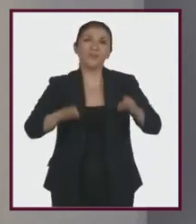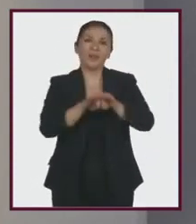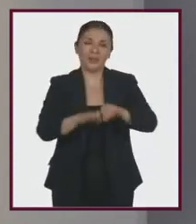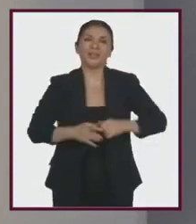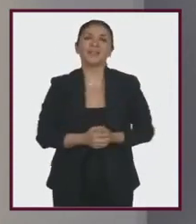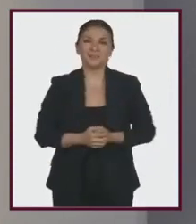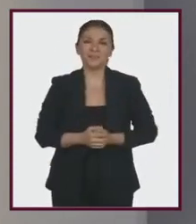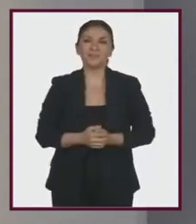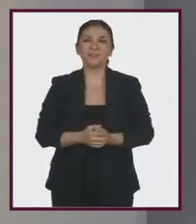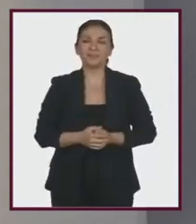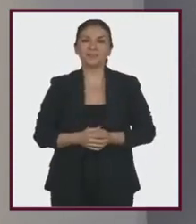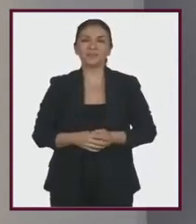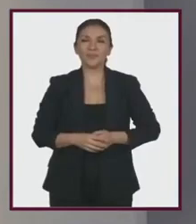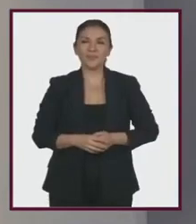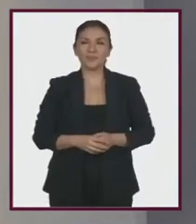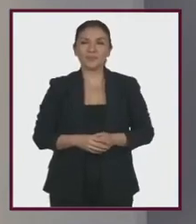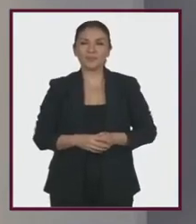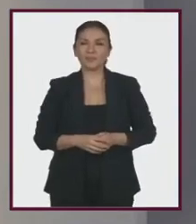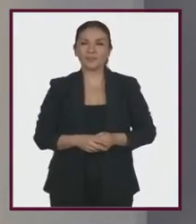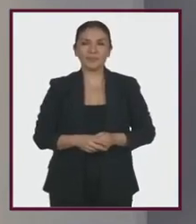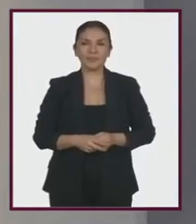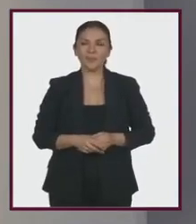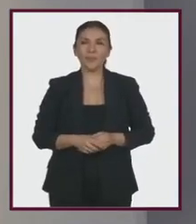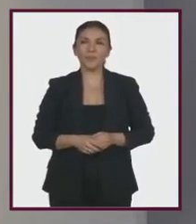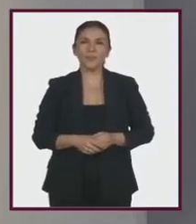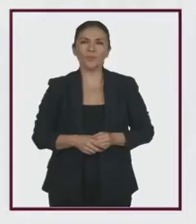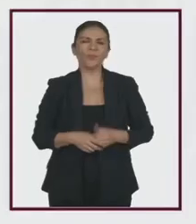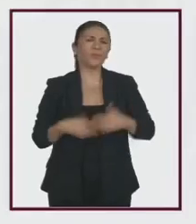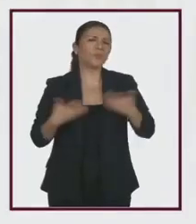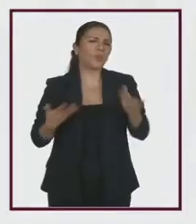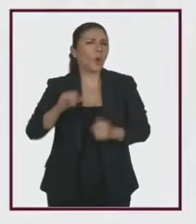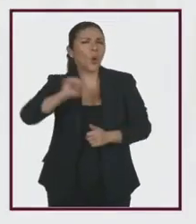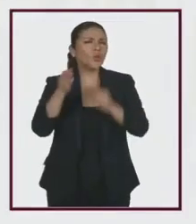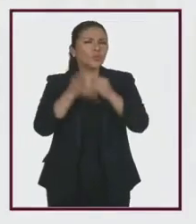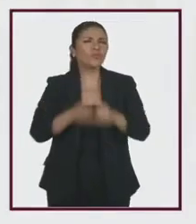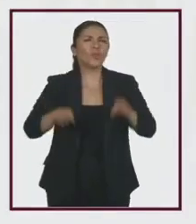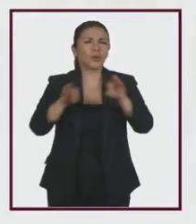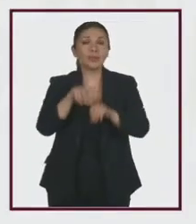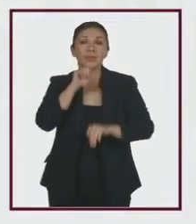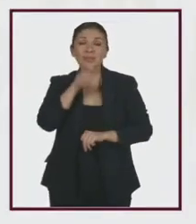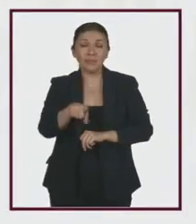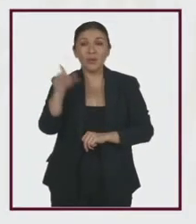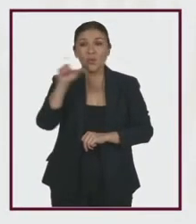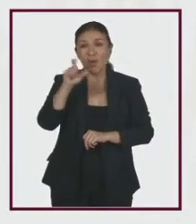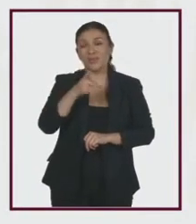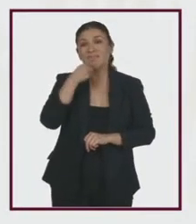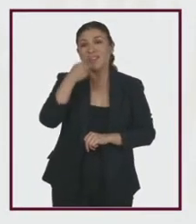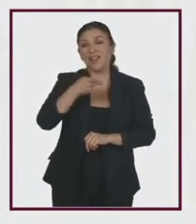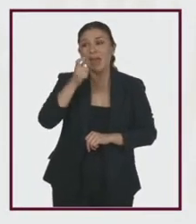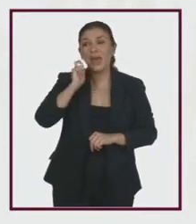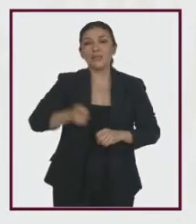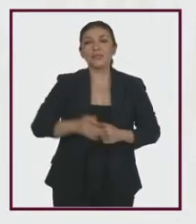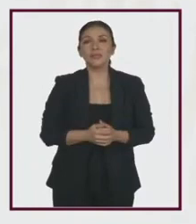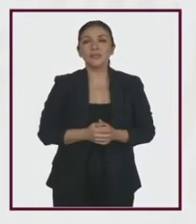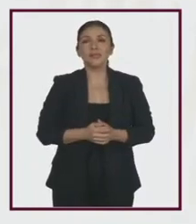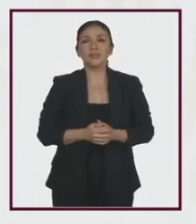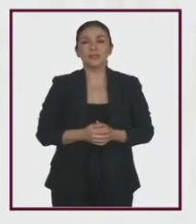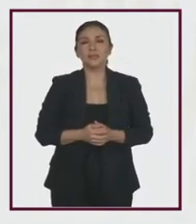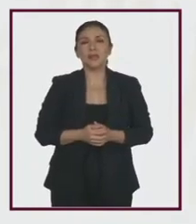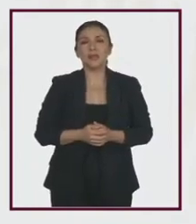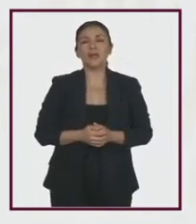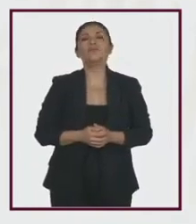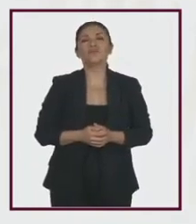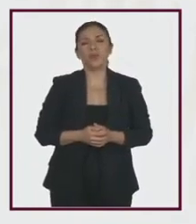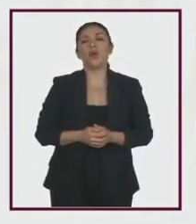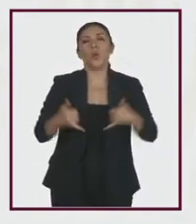La que sigue, por favor. ¿Qué otra cosa es importantísima cuando hablamos del consumo en